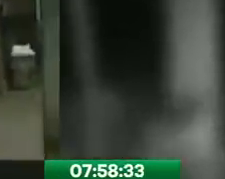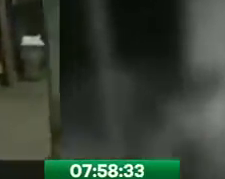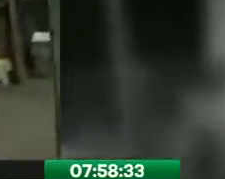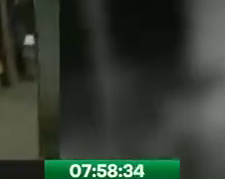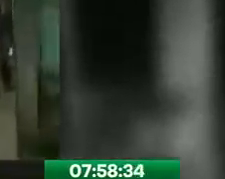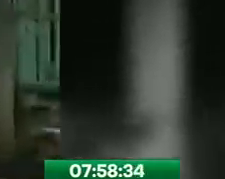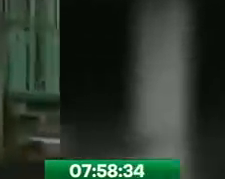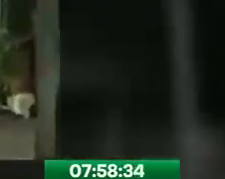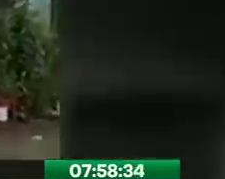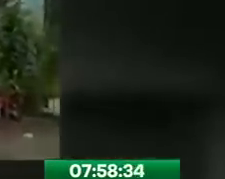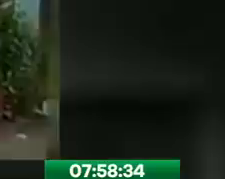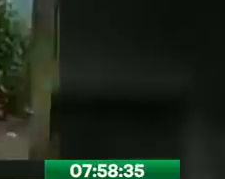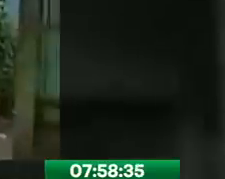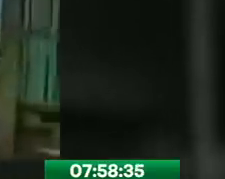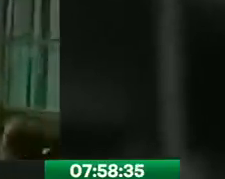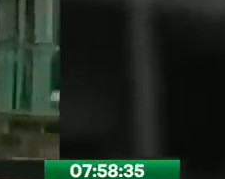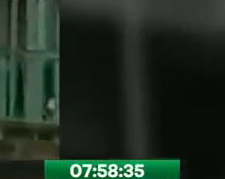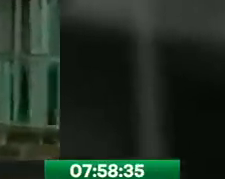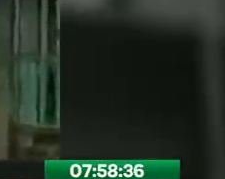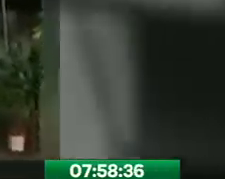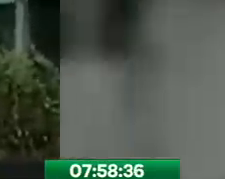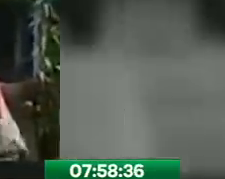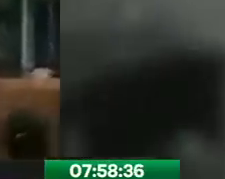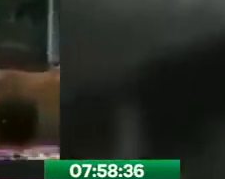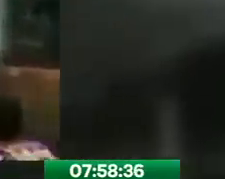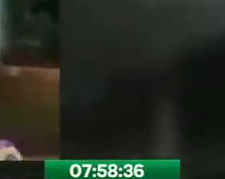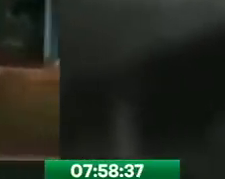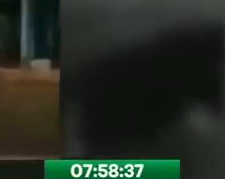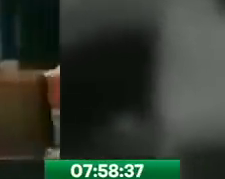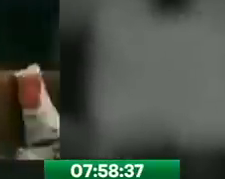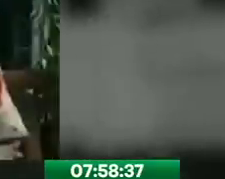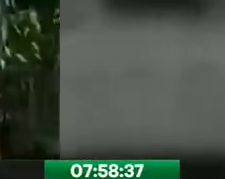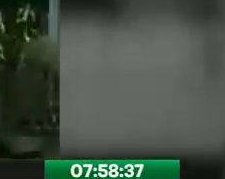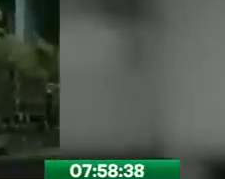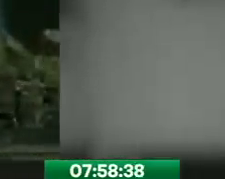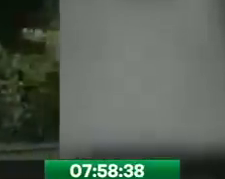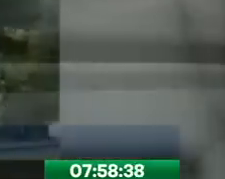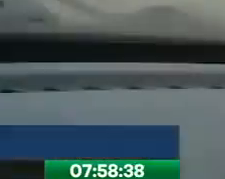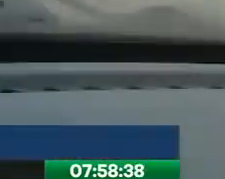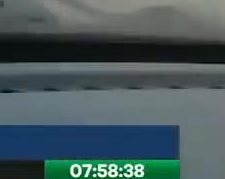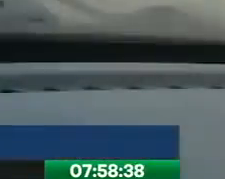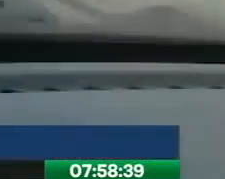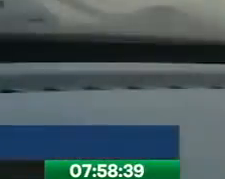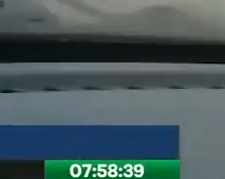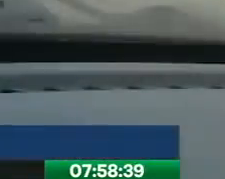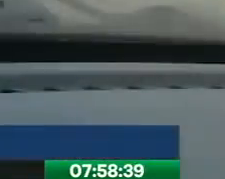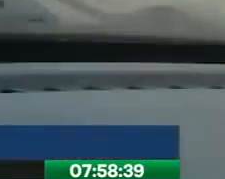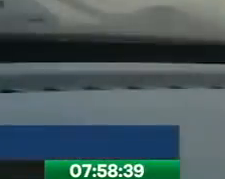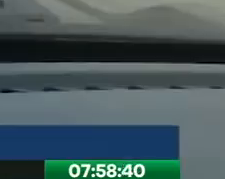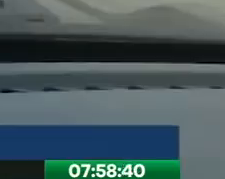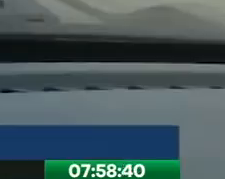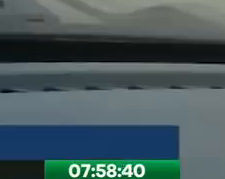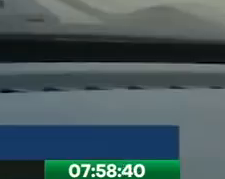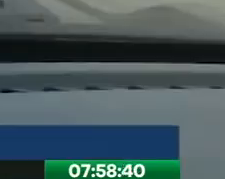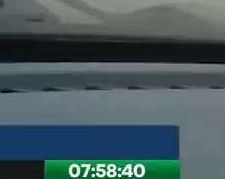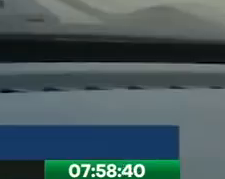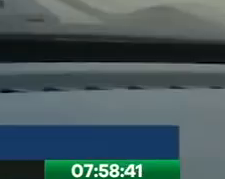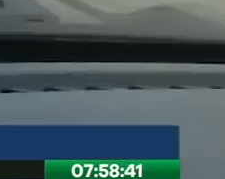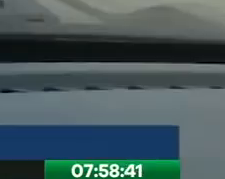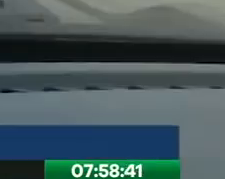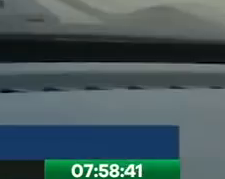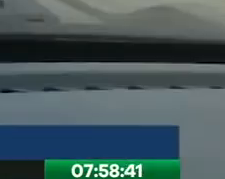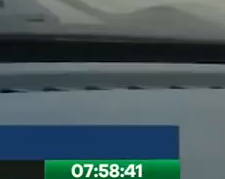que habitaban allá que como tú dices obviamente lo más importante es la vida y vamos a ver que salga